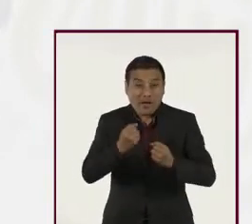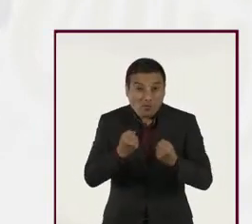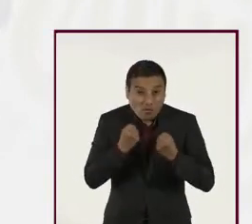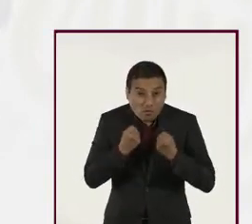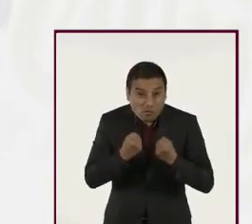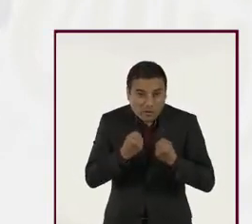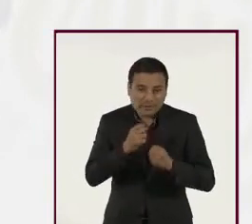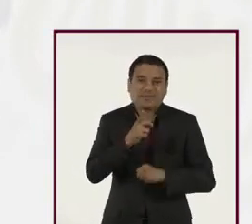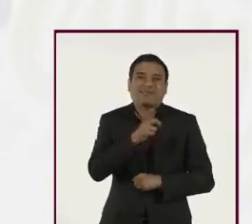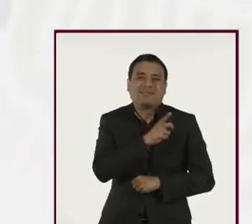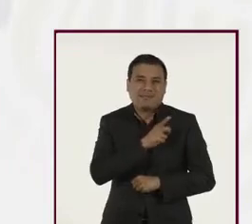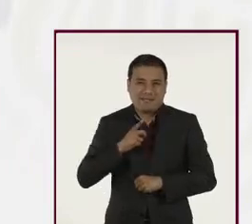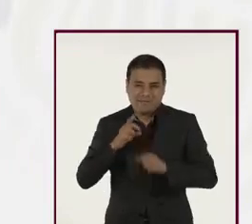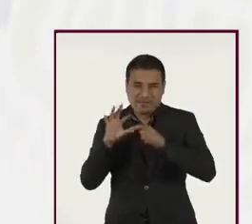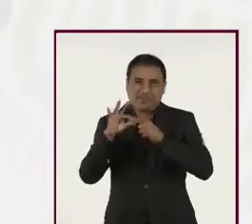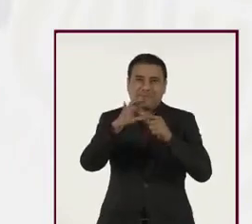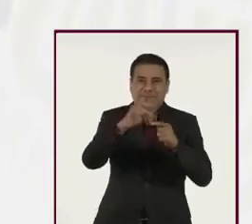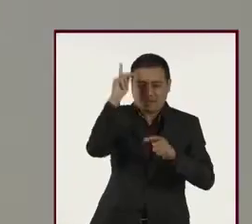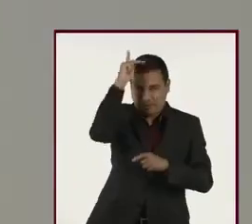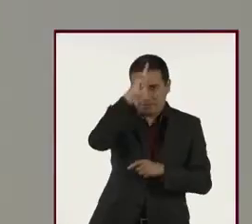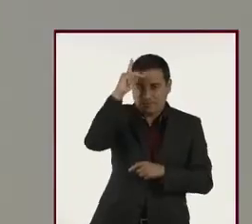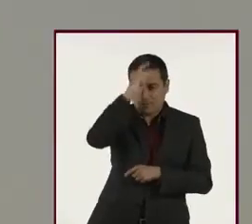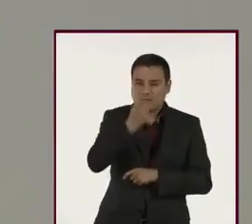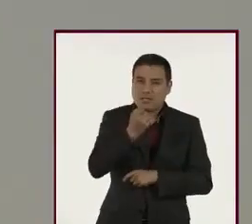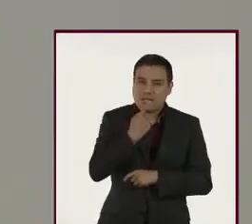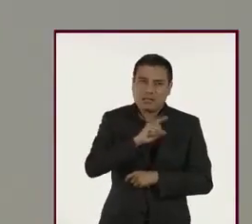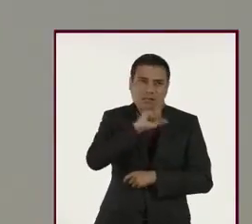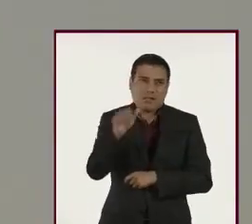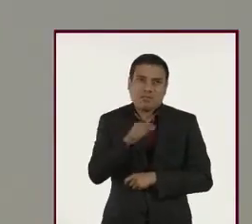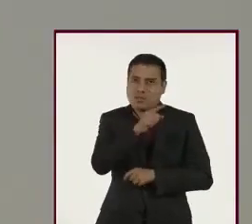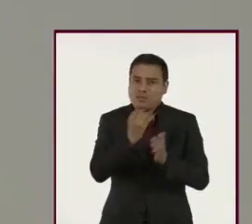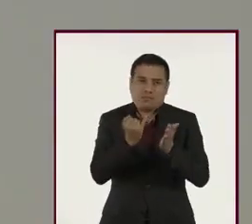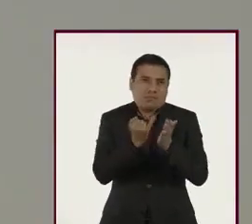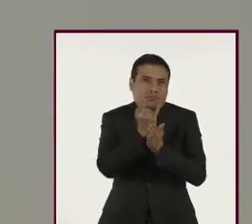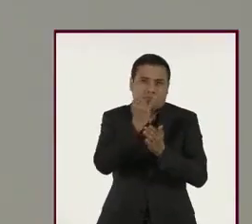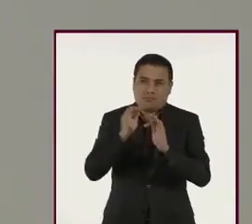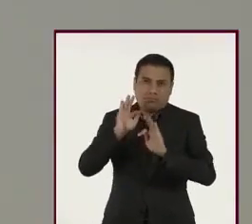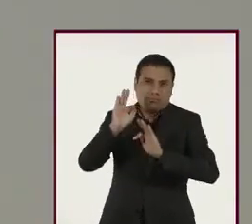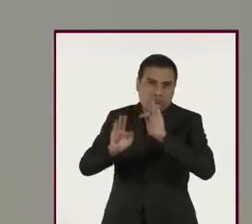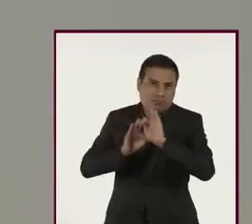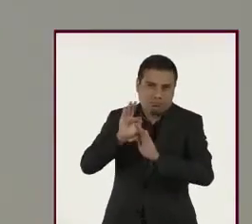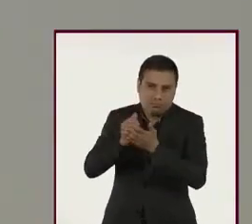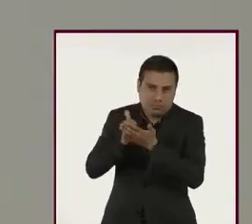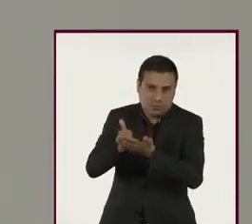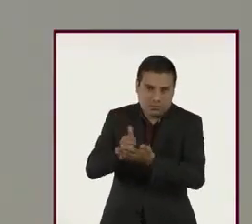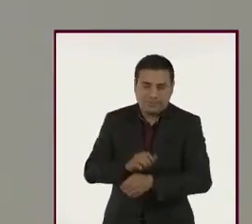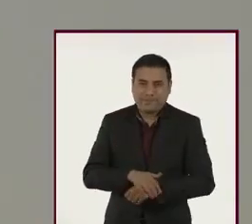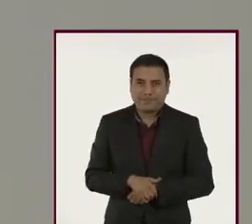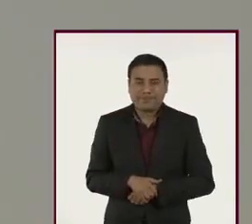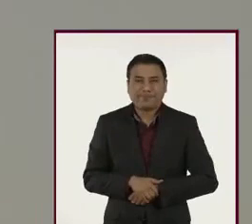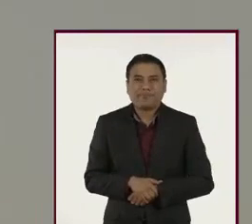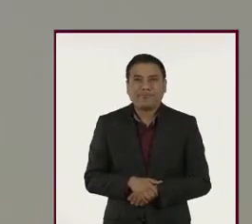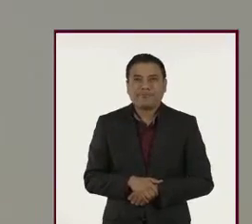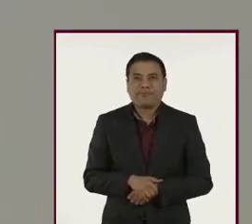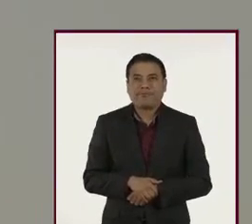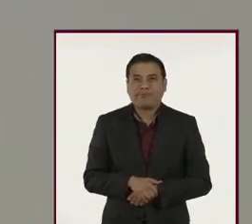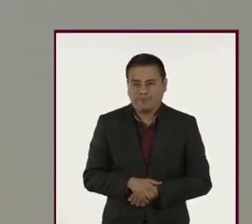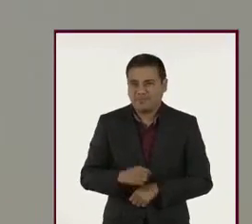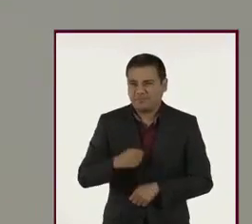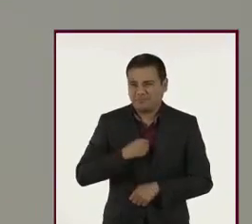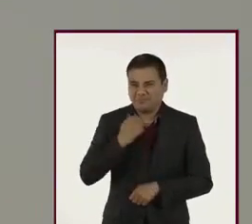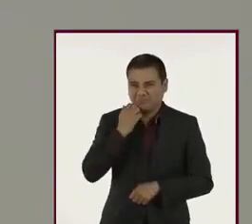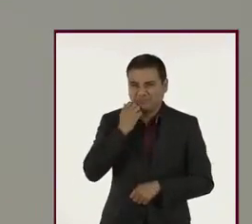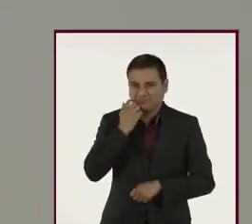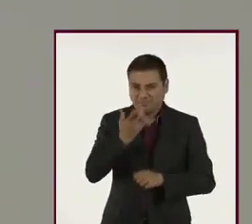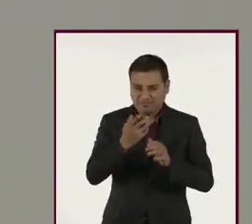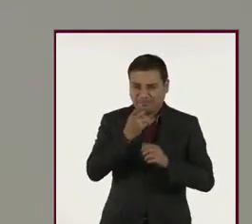psiquiátrica y que también se vaya a valorar cuál va a ser el tratamiento complementario psicoterapéutico. Algo que quisiera comentarles aquí es